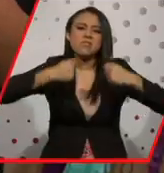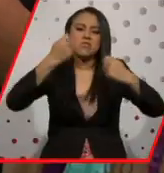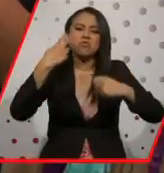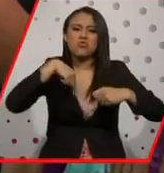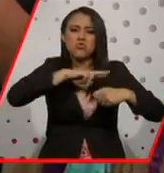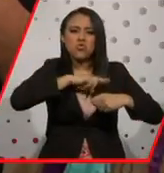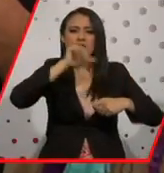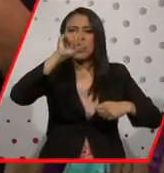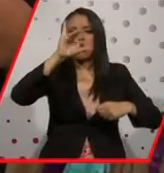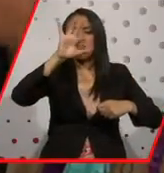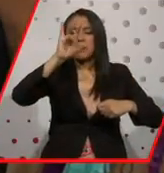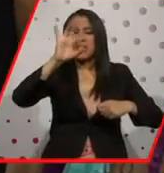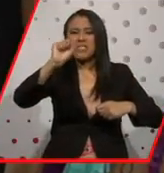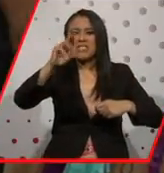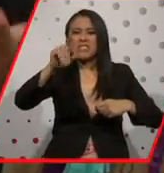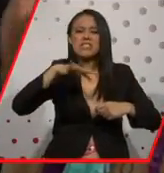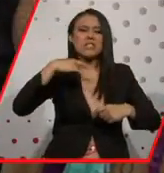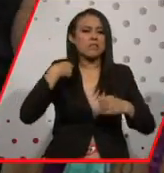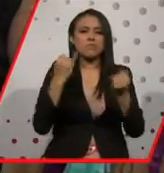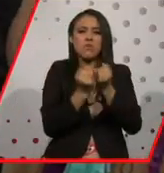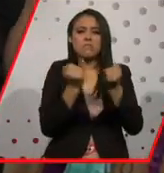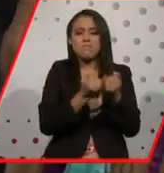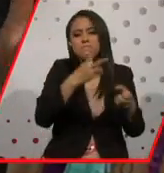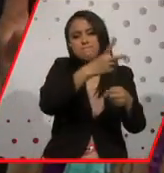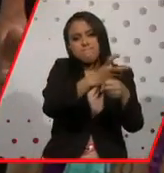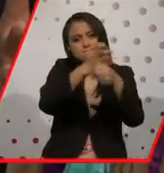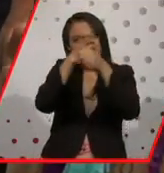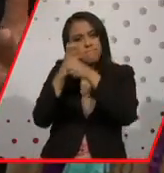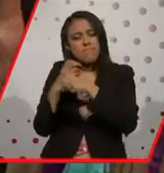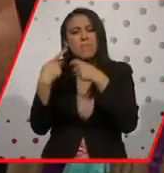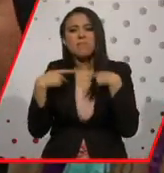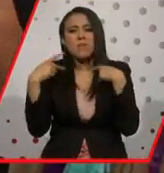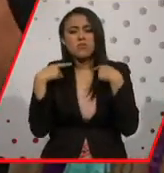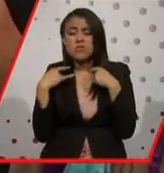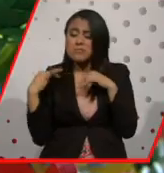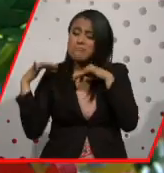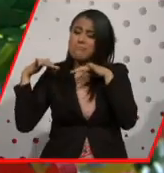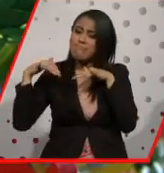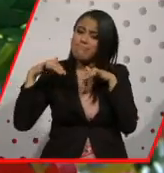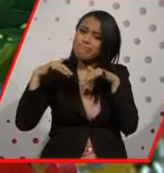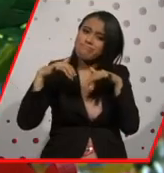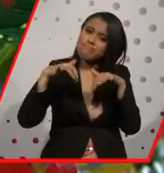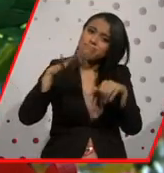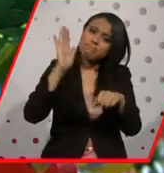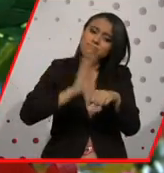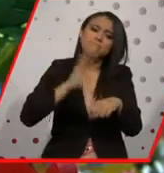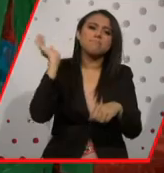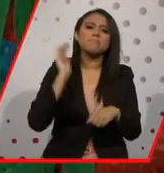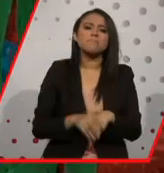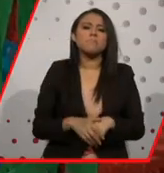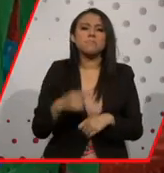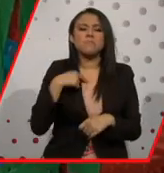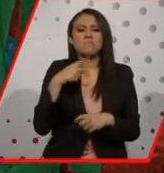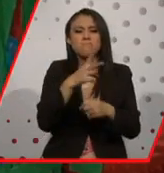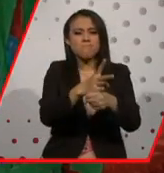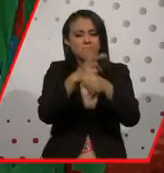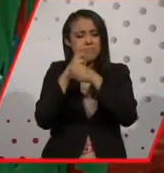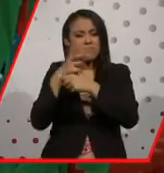acolmenses invitamos a todo mundo de la parte de la región del Valle de Teotihuacán, los invitamos a que